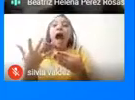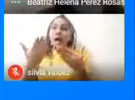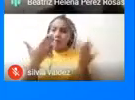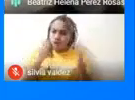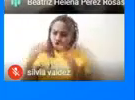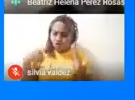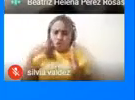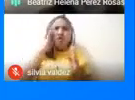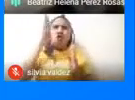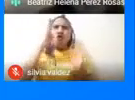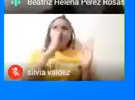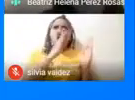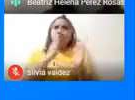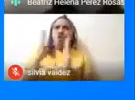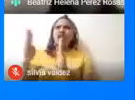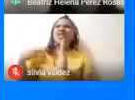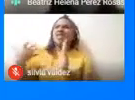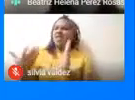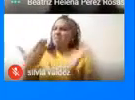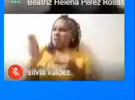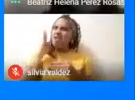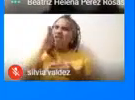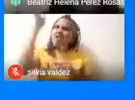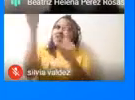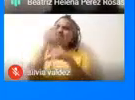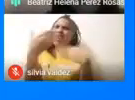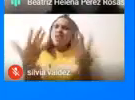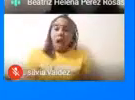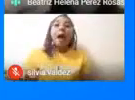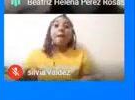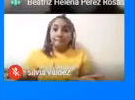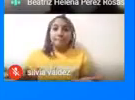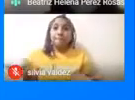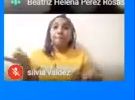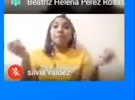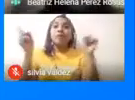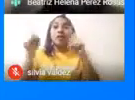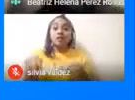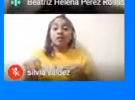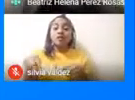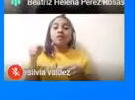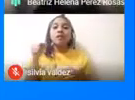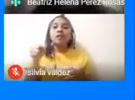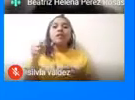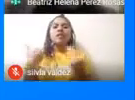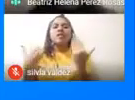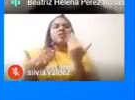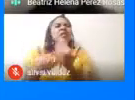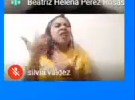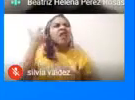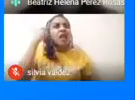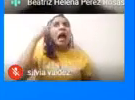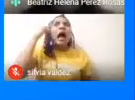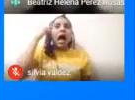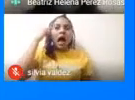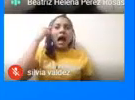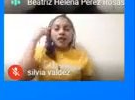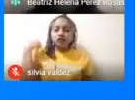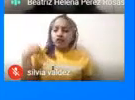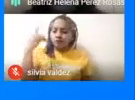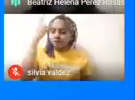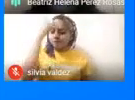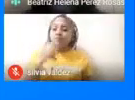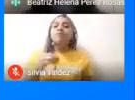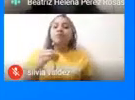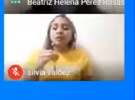a futuro, qué quiero y dónde quiero alcanzar. Y también me implica empezar a pensarme en una toma de